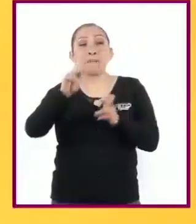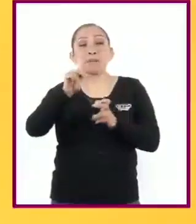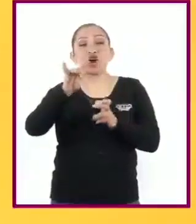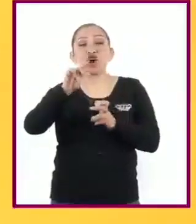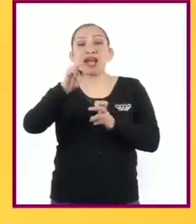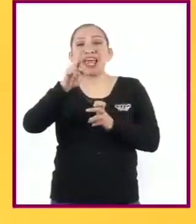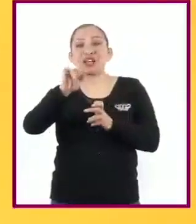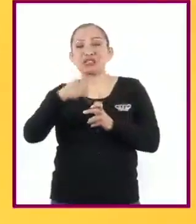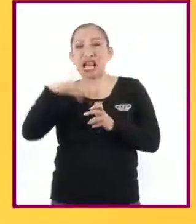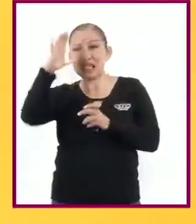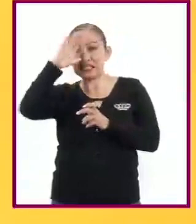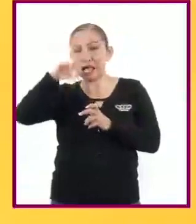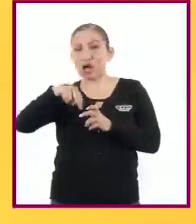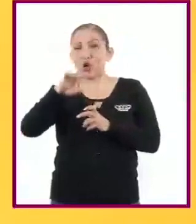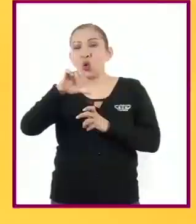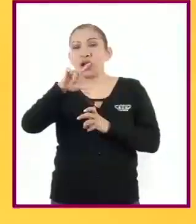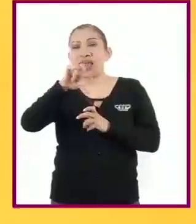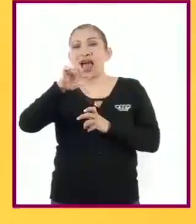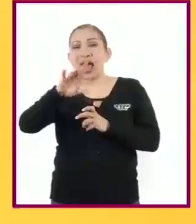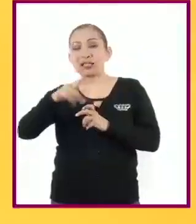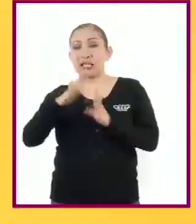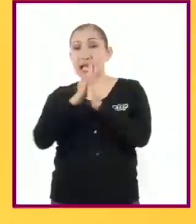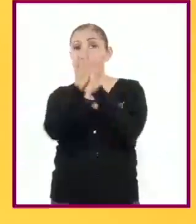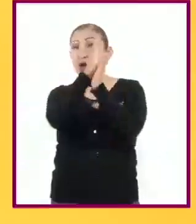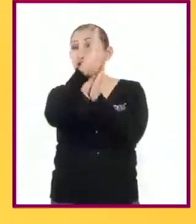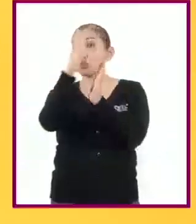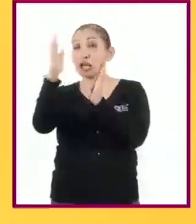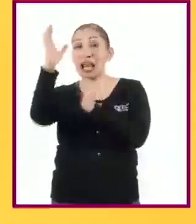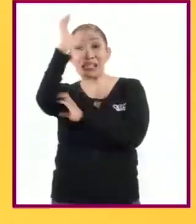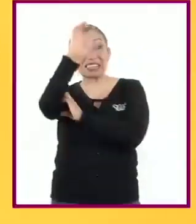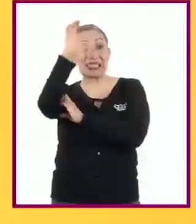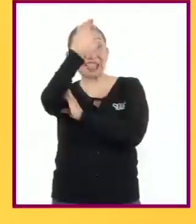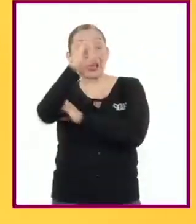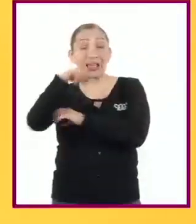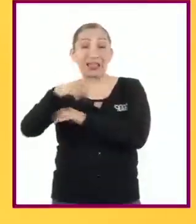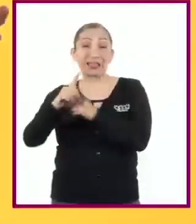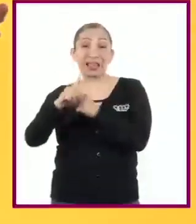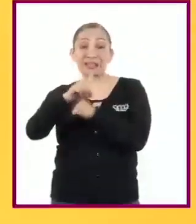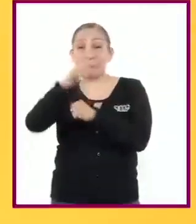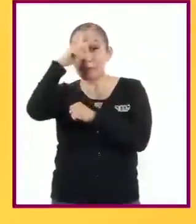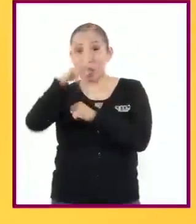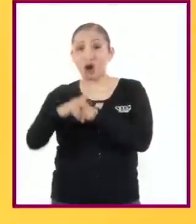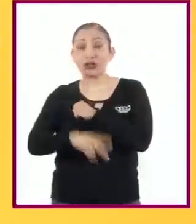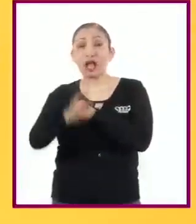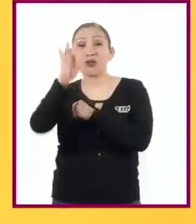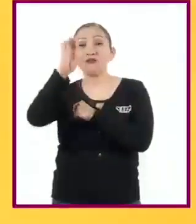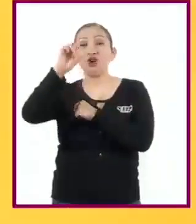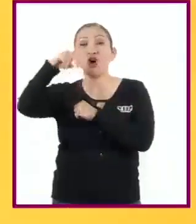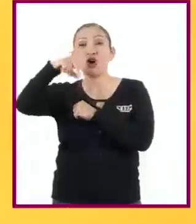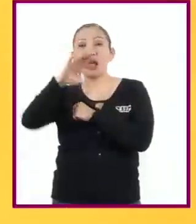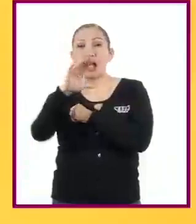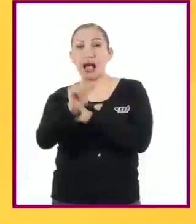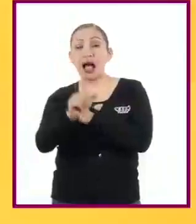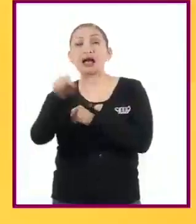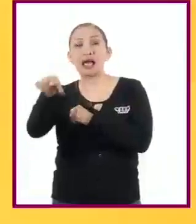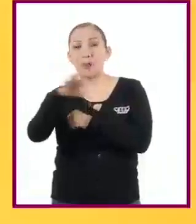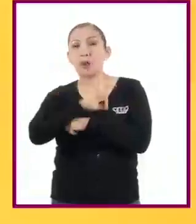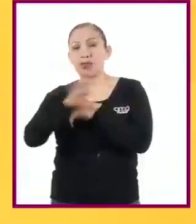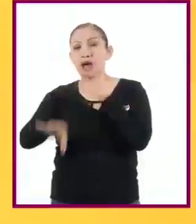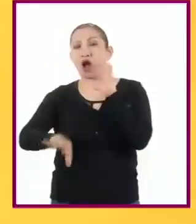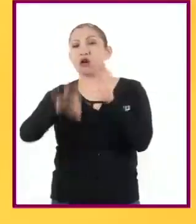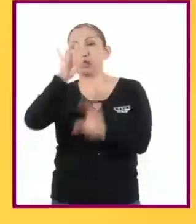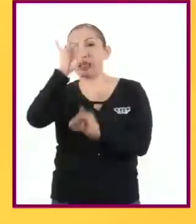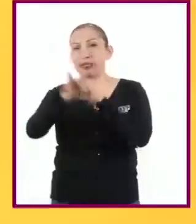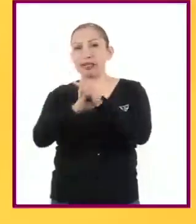Pioneros de las Ciencias Nucleares de la colección La Ciencia desde México, del Fondo de Cultura Económica, que pueden